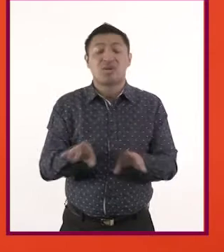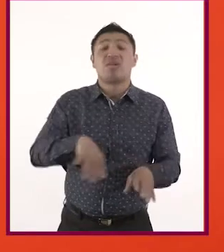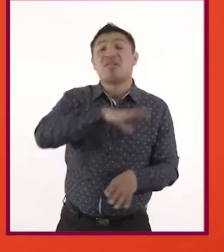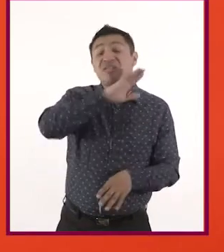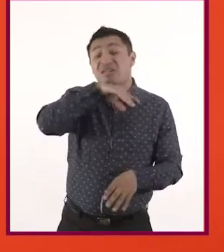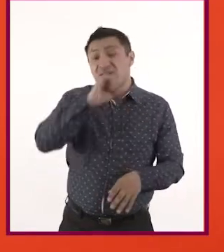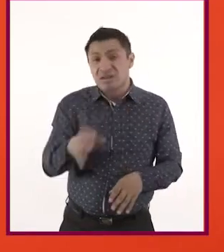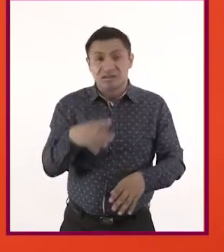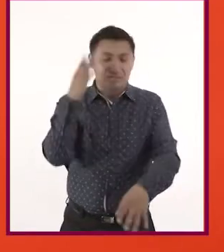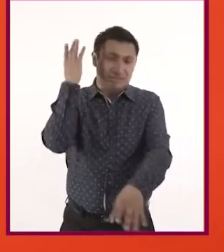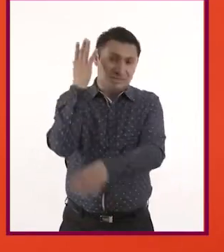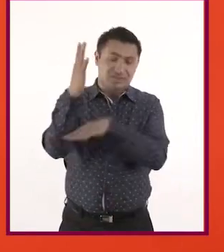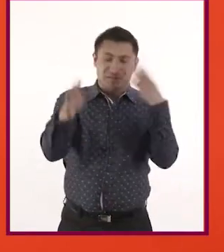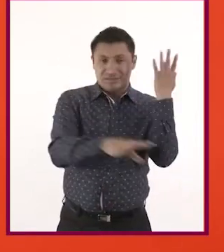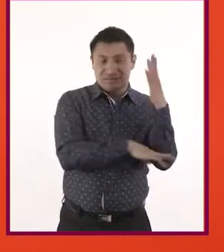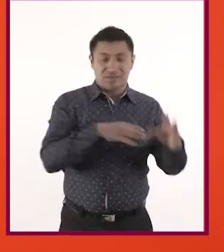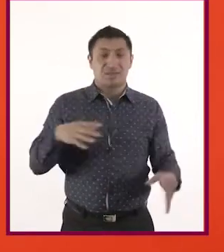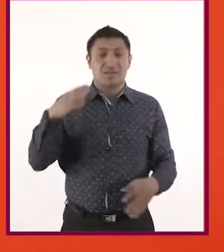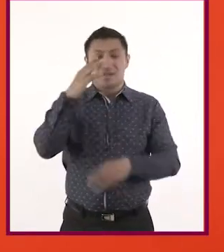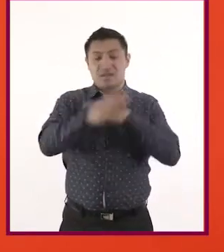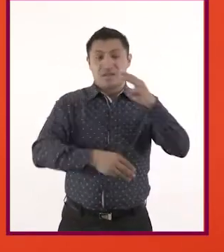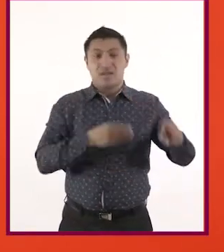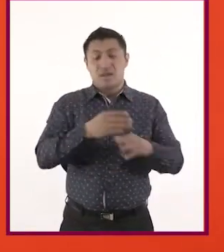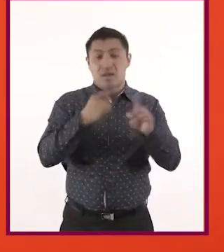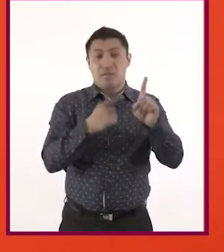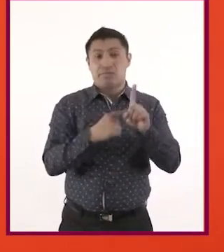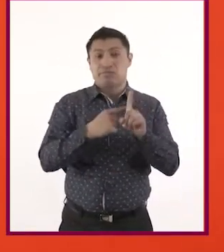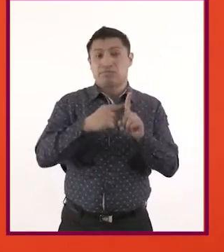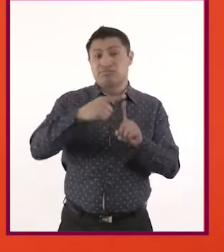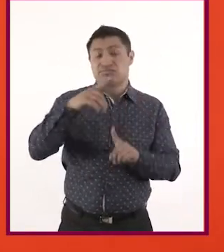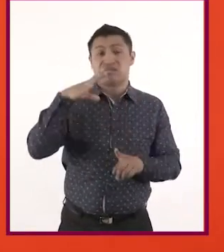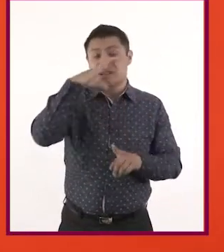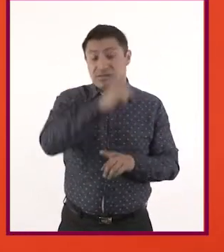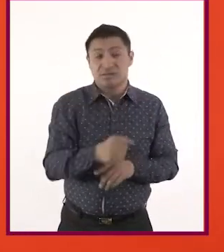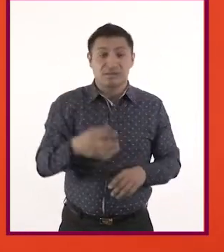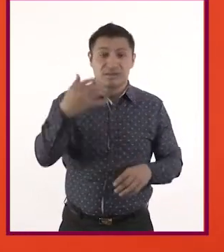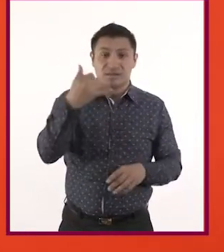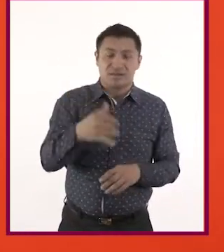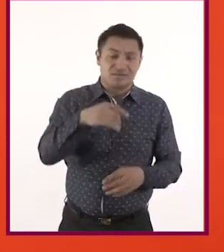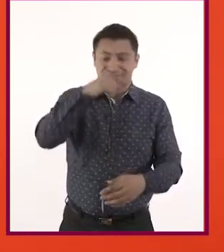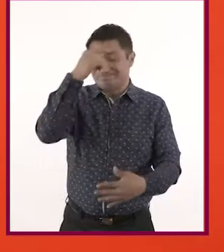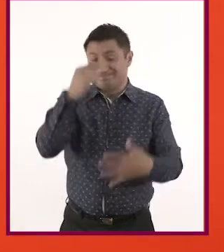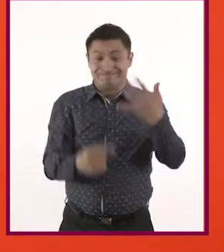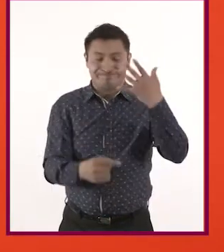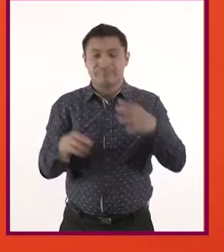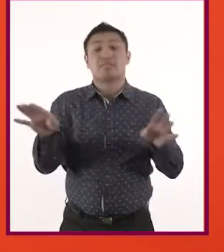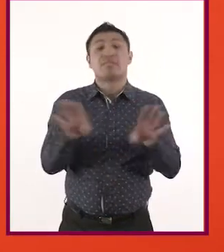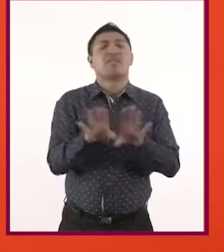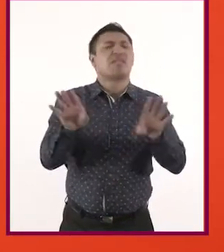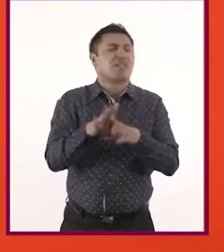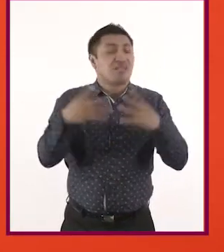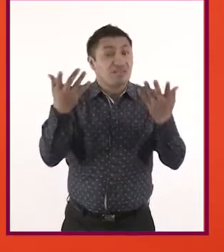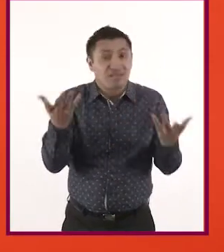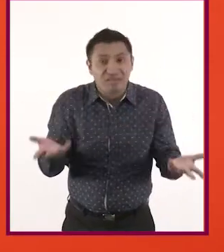la deforestación, el calentamiento global, la corrupción y la inequidad en su gestión. ¿Cómo llegamos a esto? ¿Cómo se regula